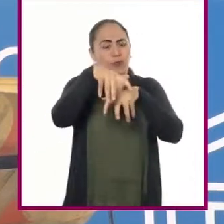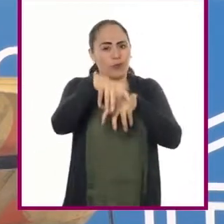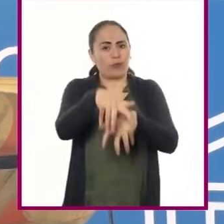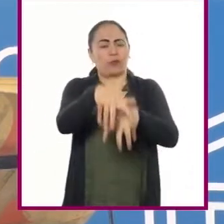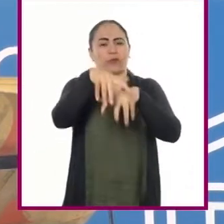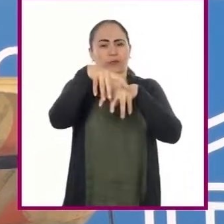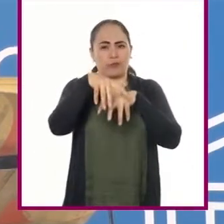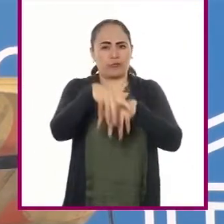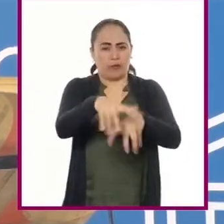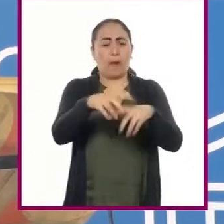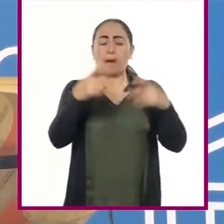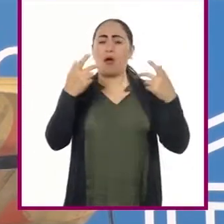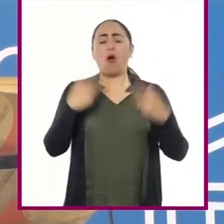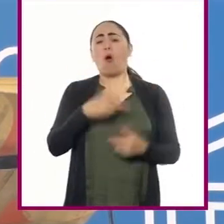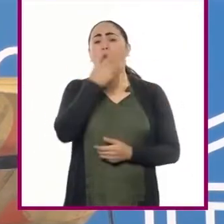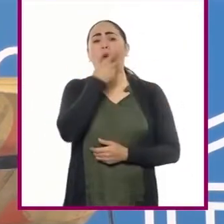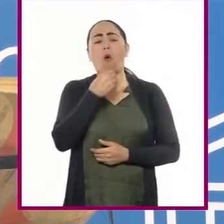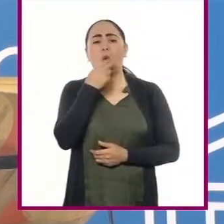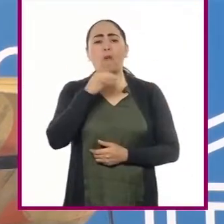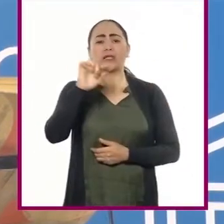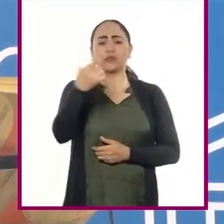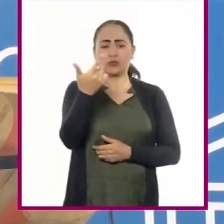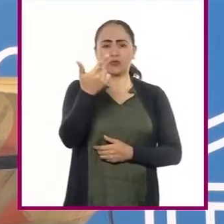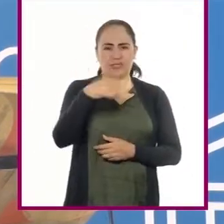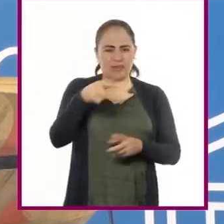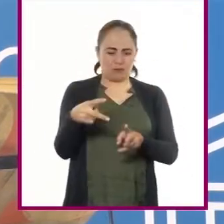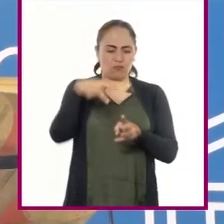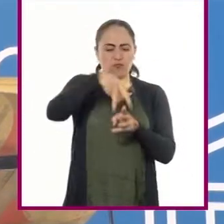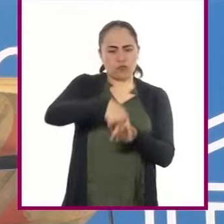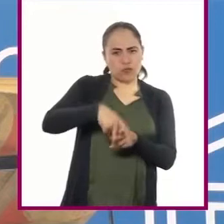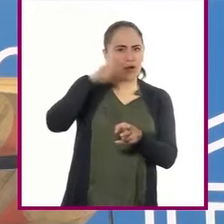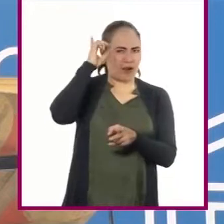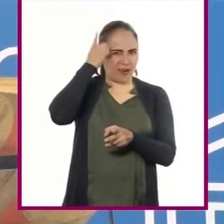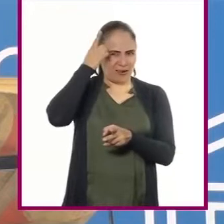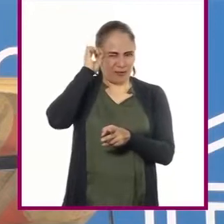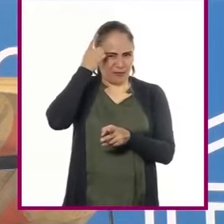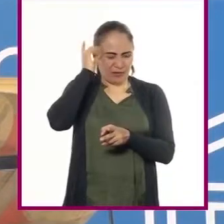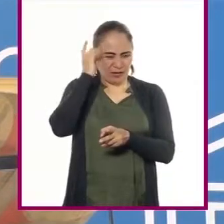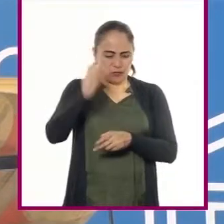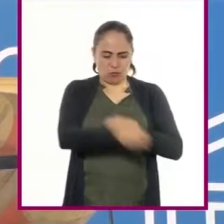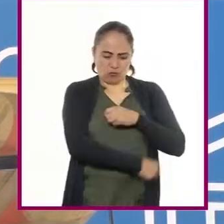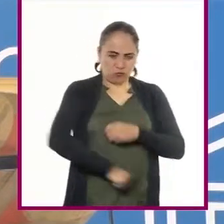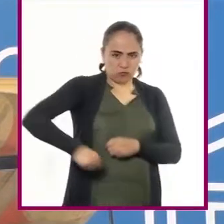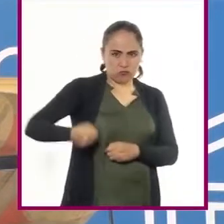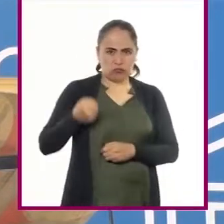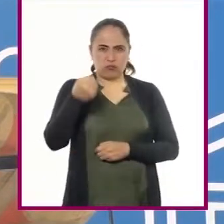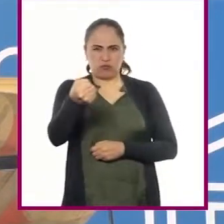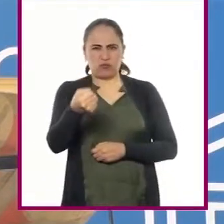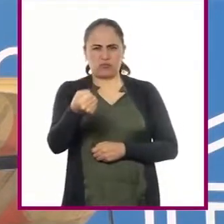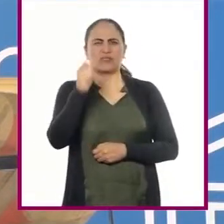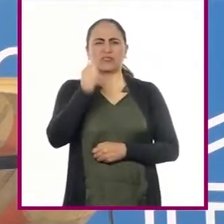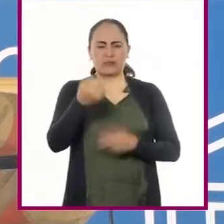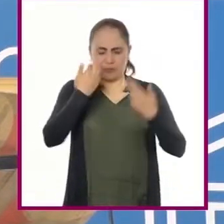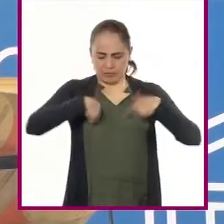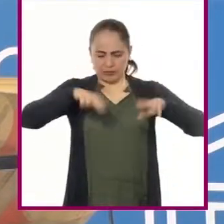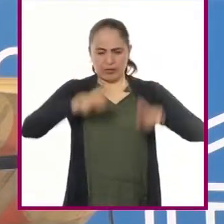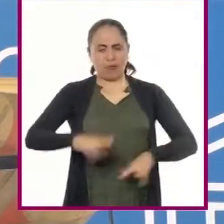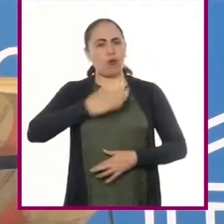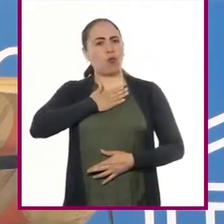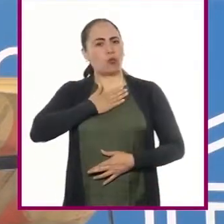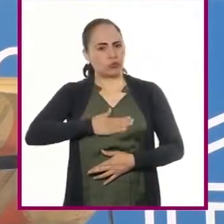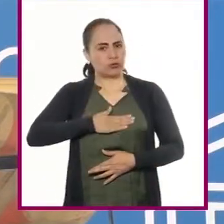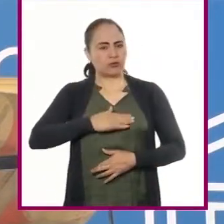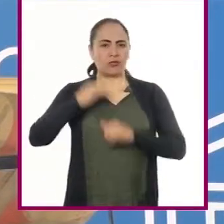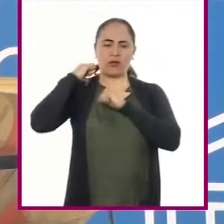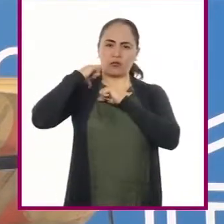se abría con 12 hombres a caballo, espada en mano, que representaban la real justicia, la autoridad.